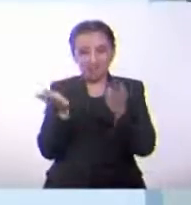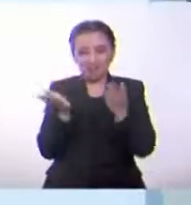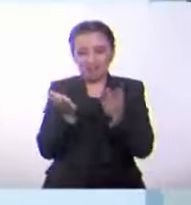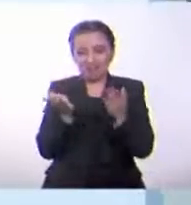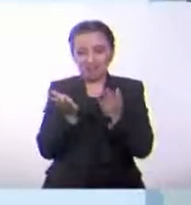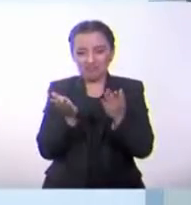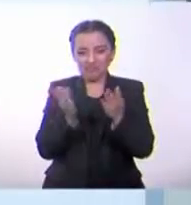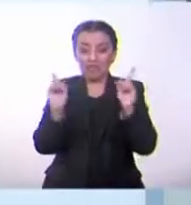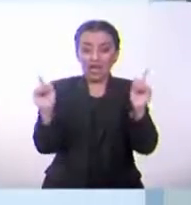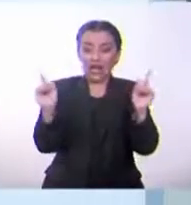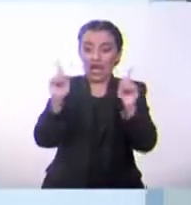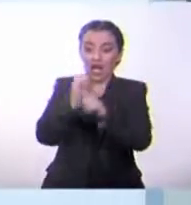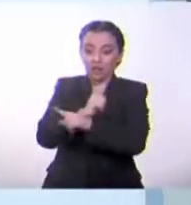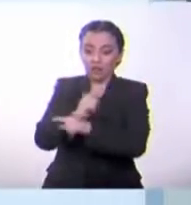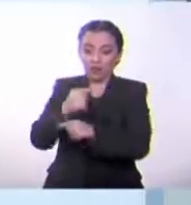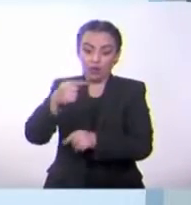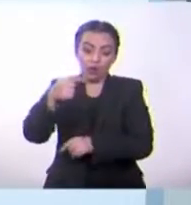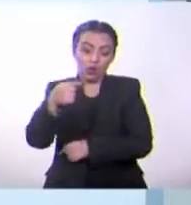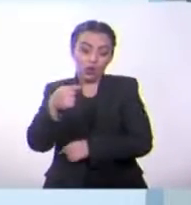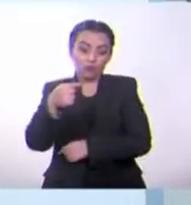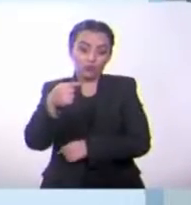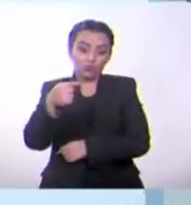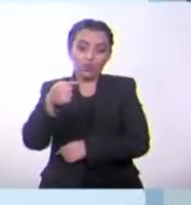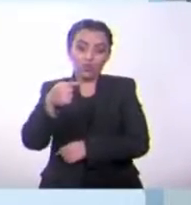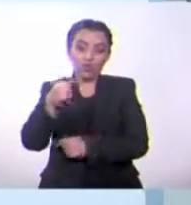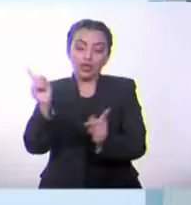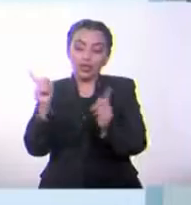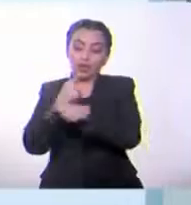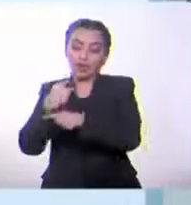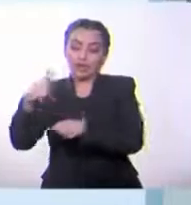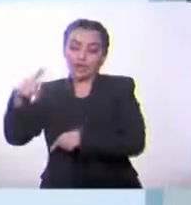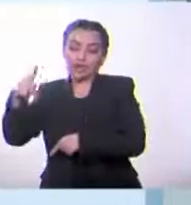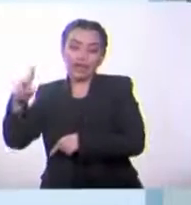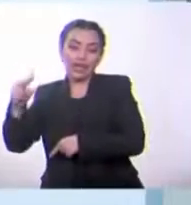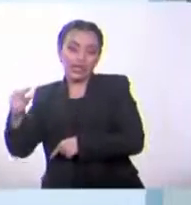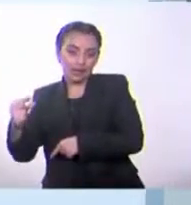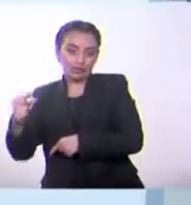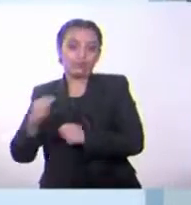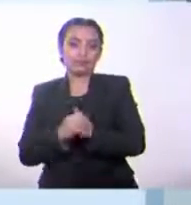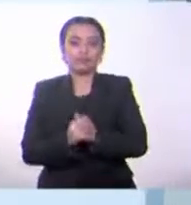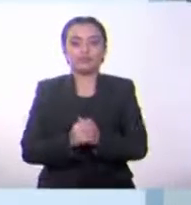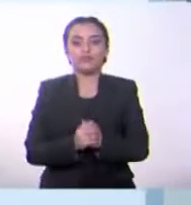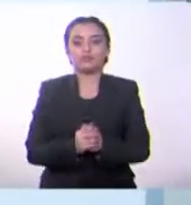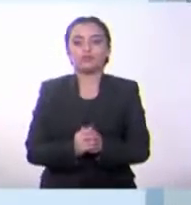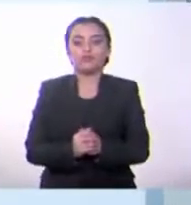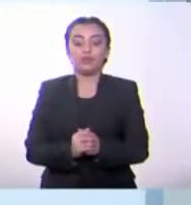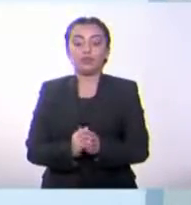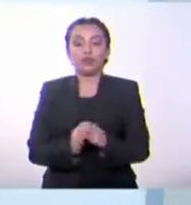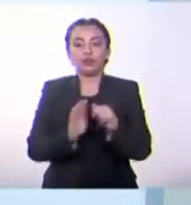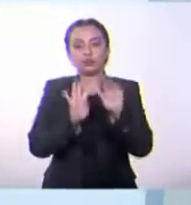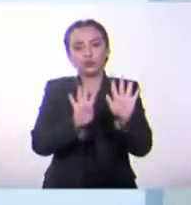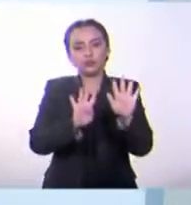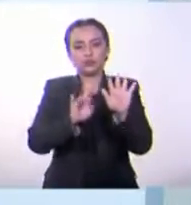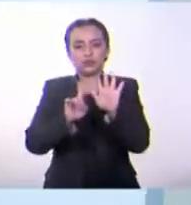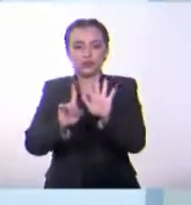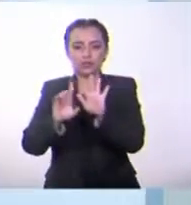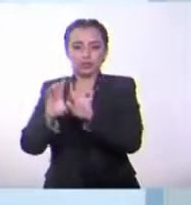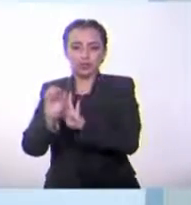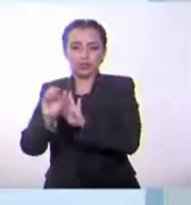conversión donde los 960 gramos los convertimos a